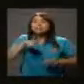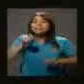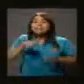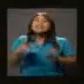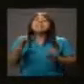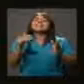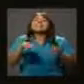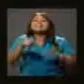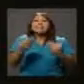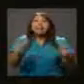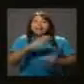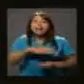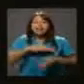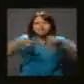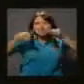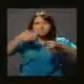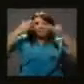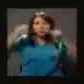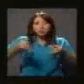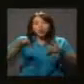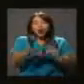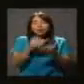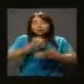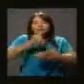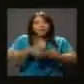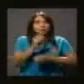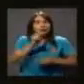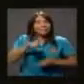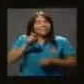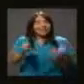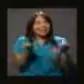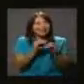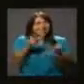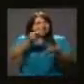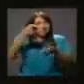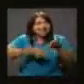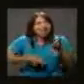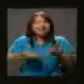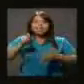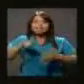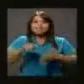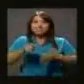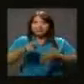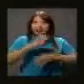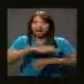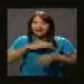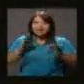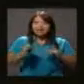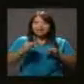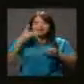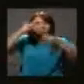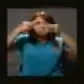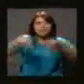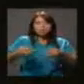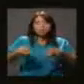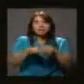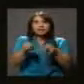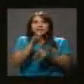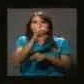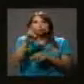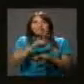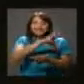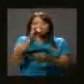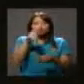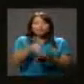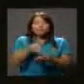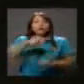hay acciones que no ocupan nada fiscal ocupan carácter y determinación como lo es también una Costa Rica inclusiva en donde vamos a